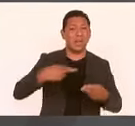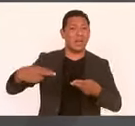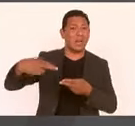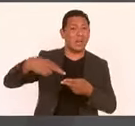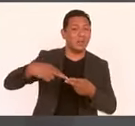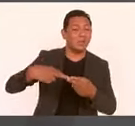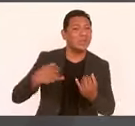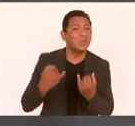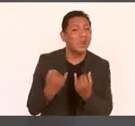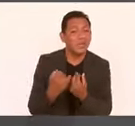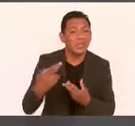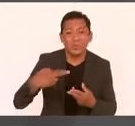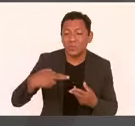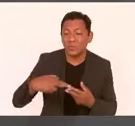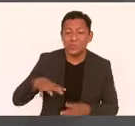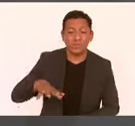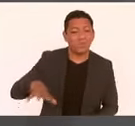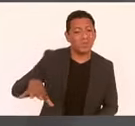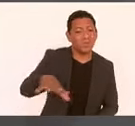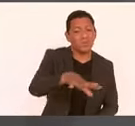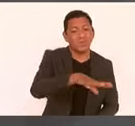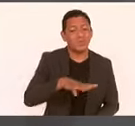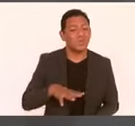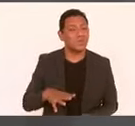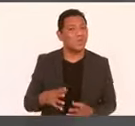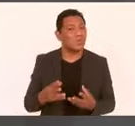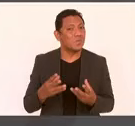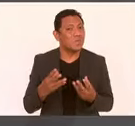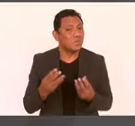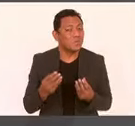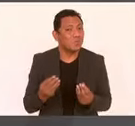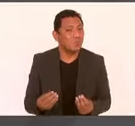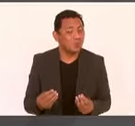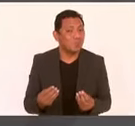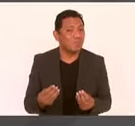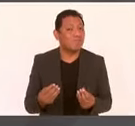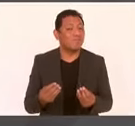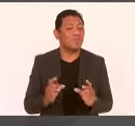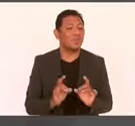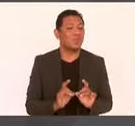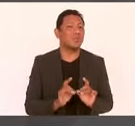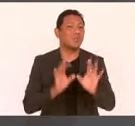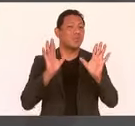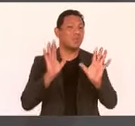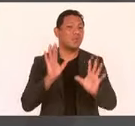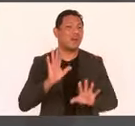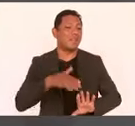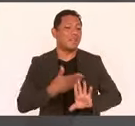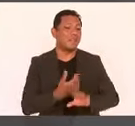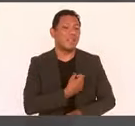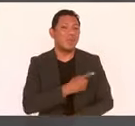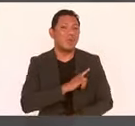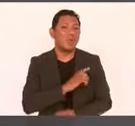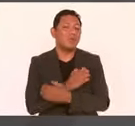aquella región en donde más falta había hecho en vivienda, en salud, en